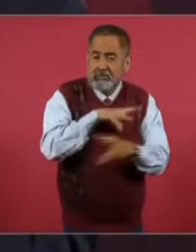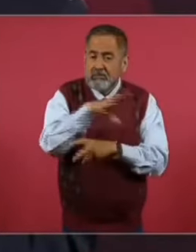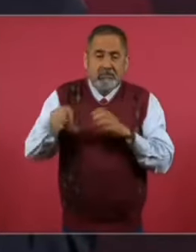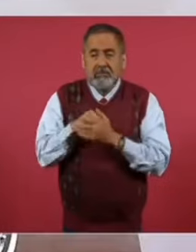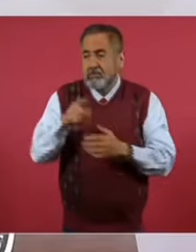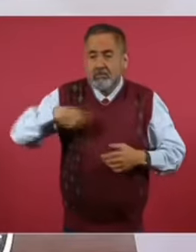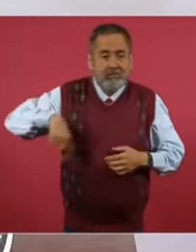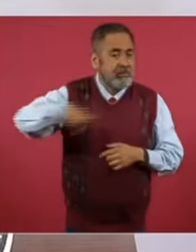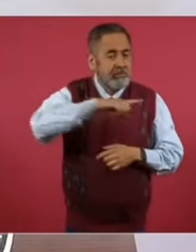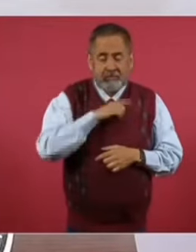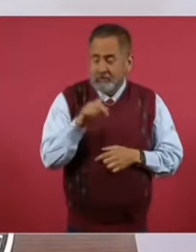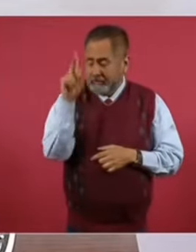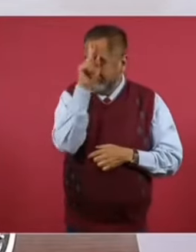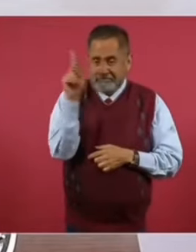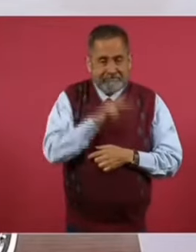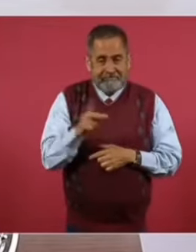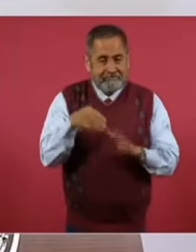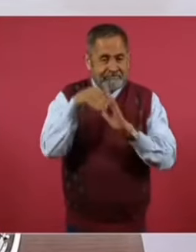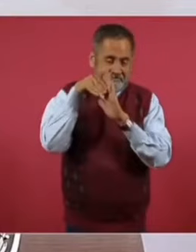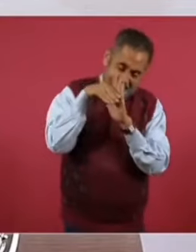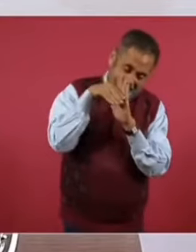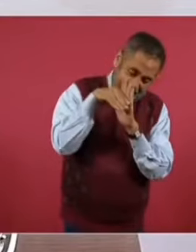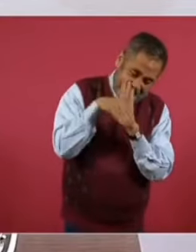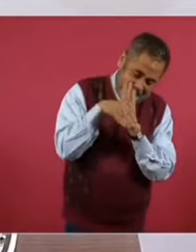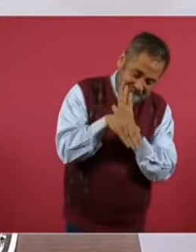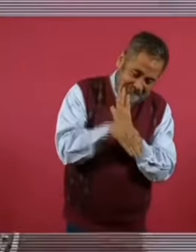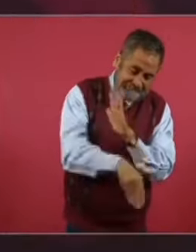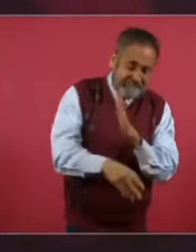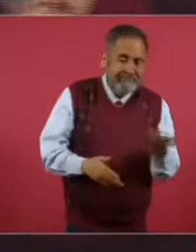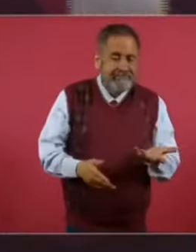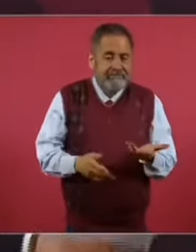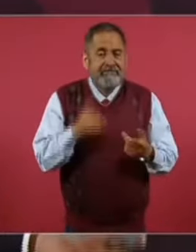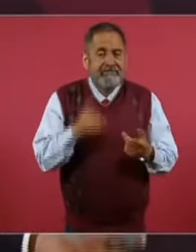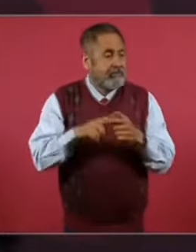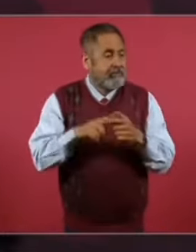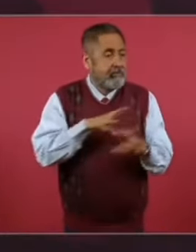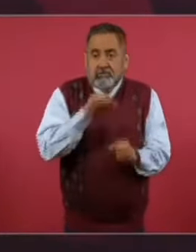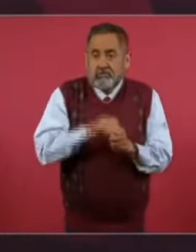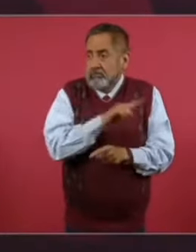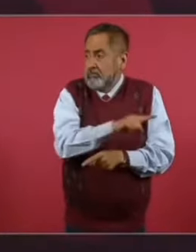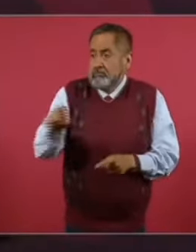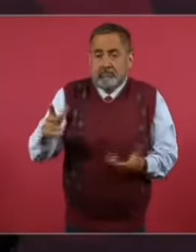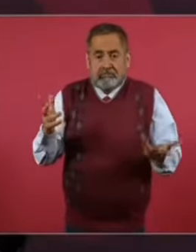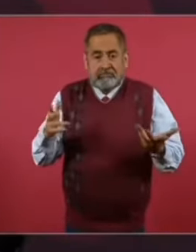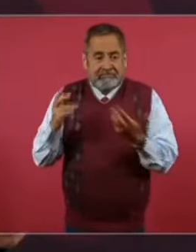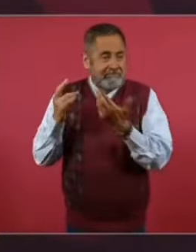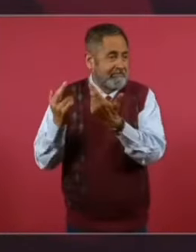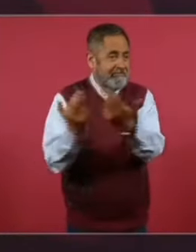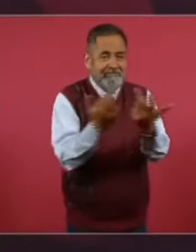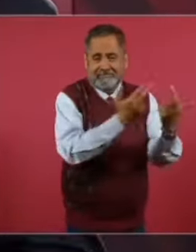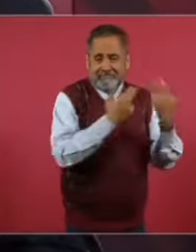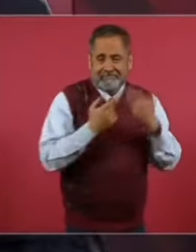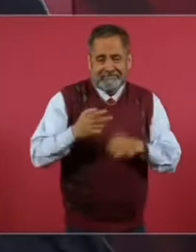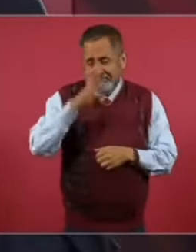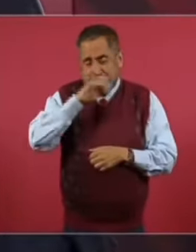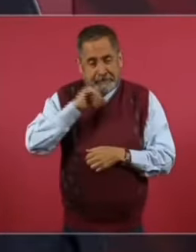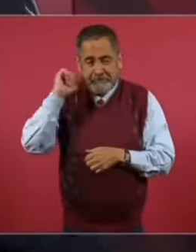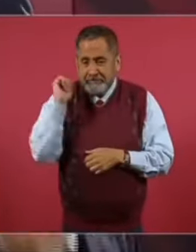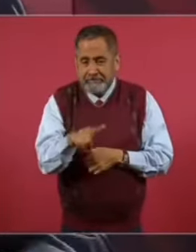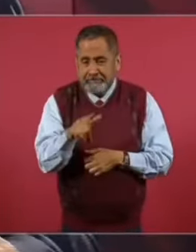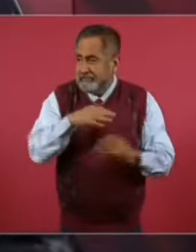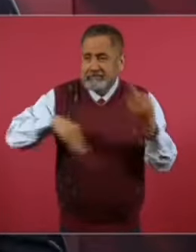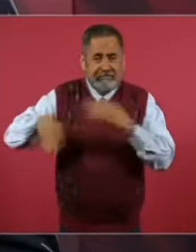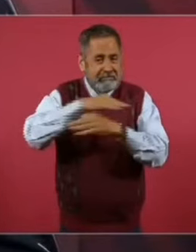era una decadencia que tenía que ver con todo era un deterioro